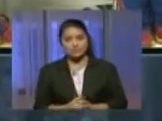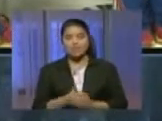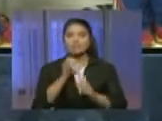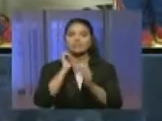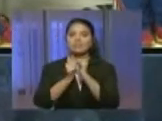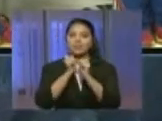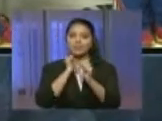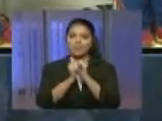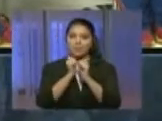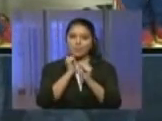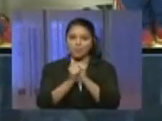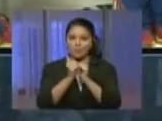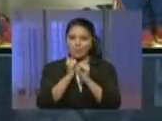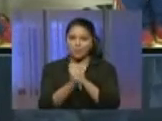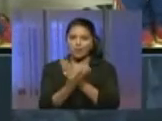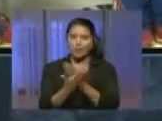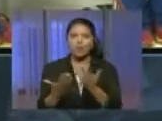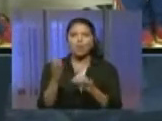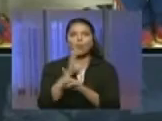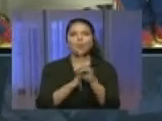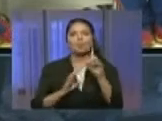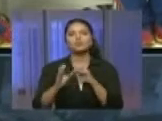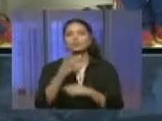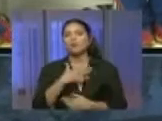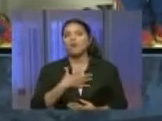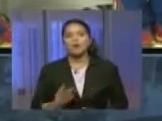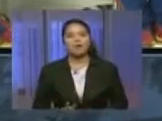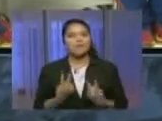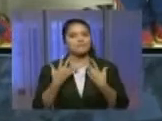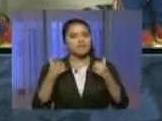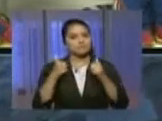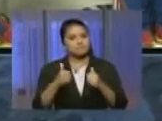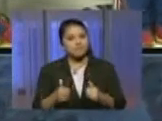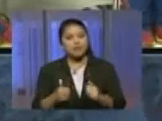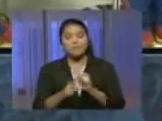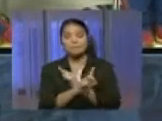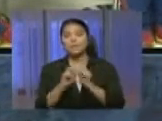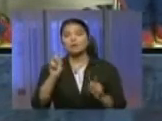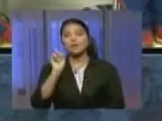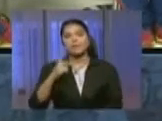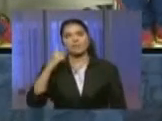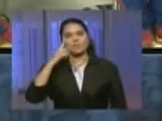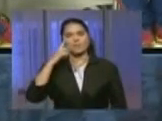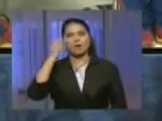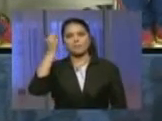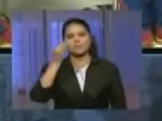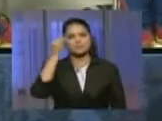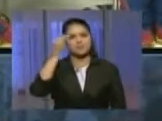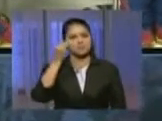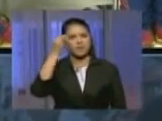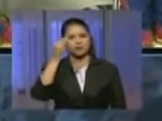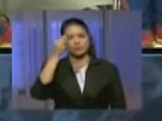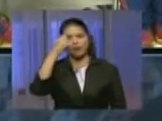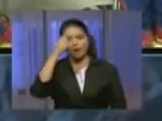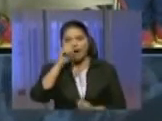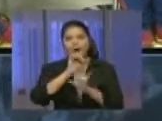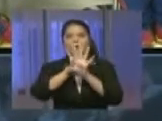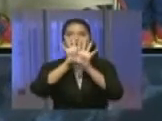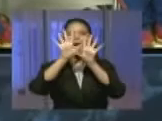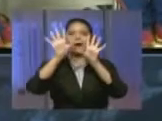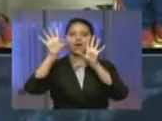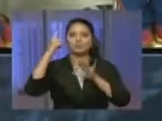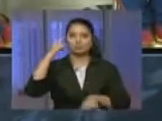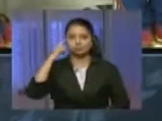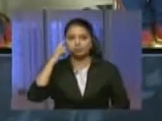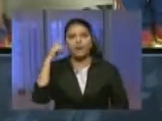deporte como cultura de la vida sana sino que tiene un pensamiento claro y tiene